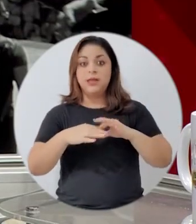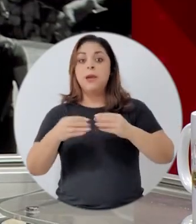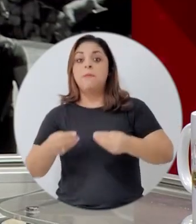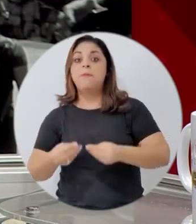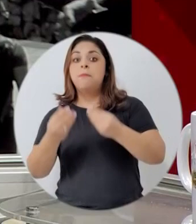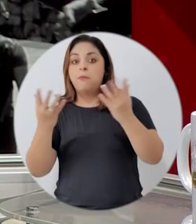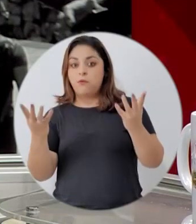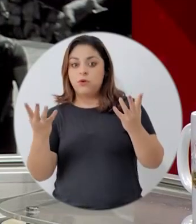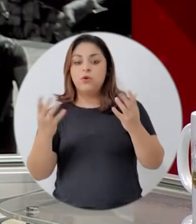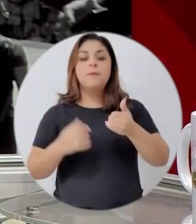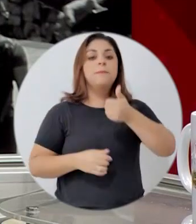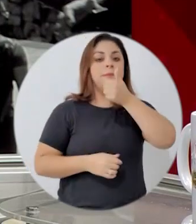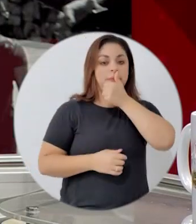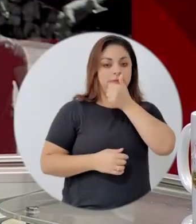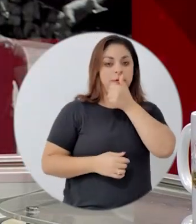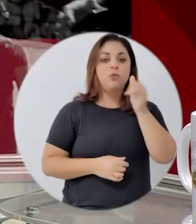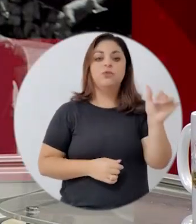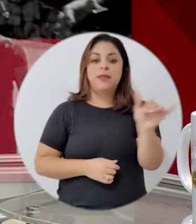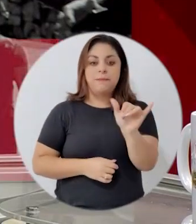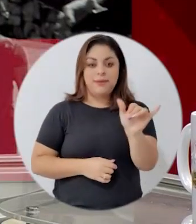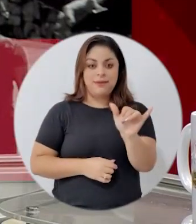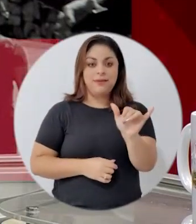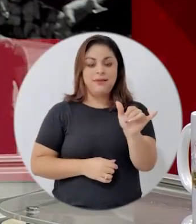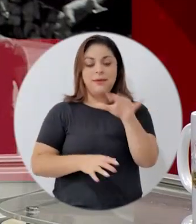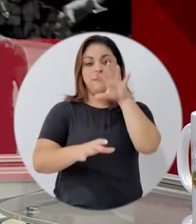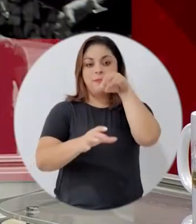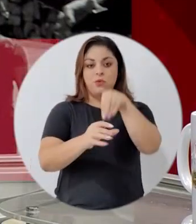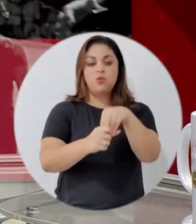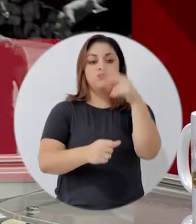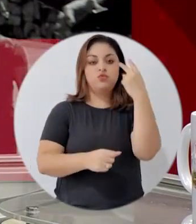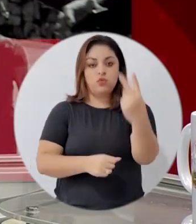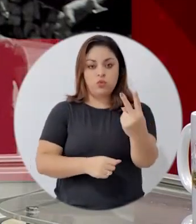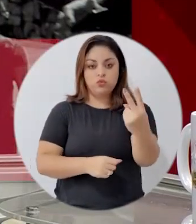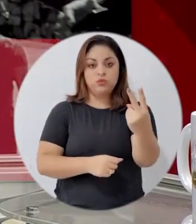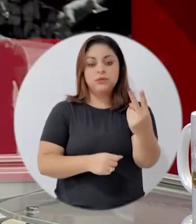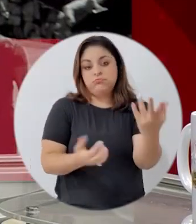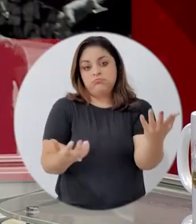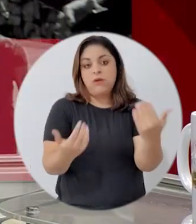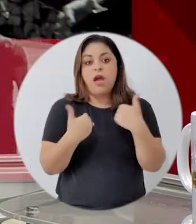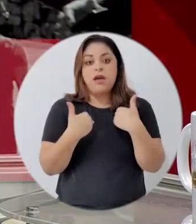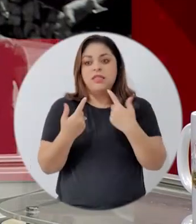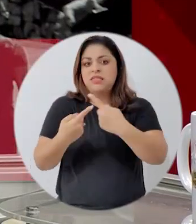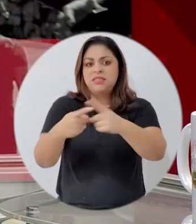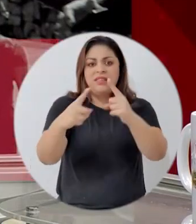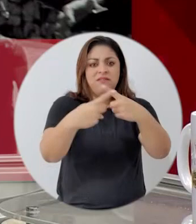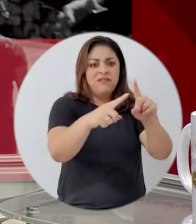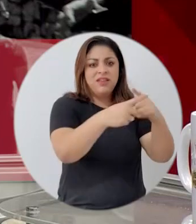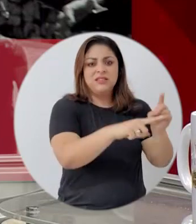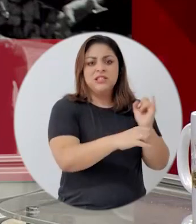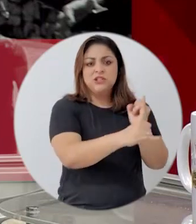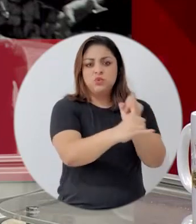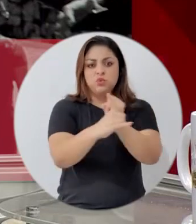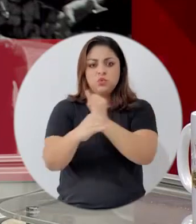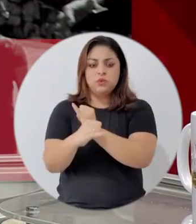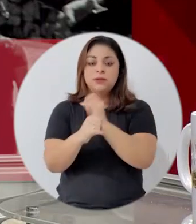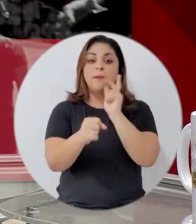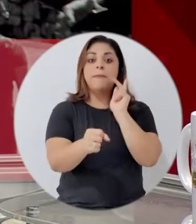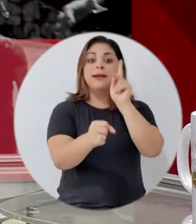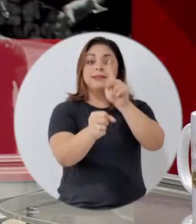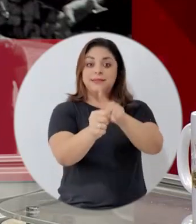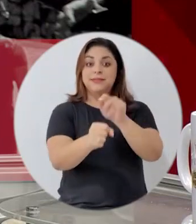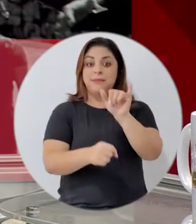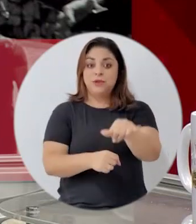sectores públicos y privados y hay muchas instancias de diferente tipo que están participando en